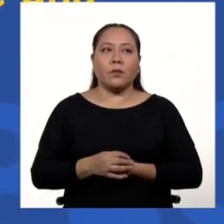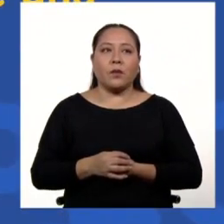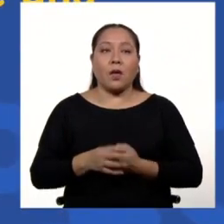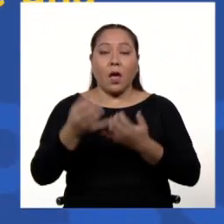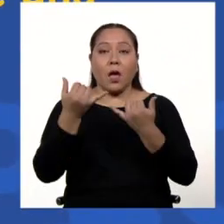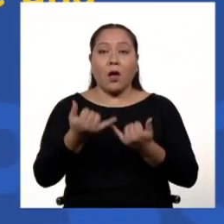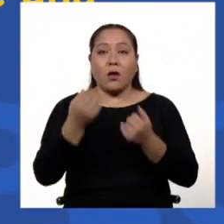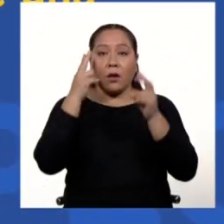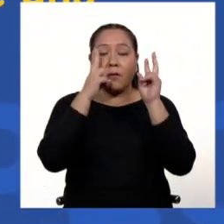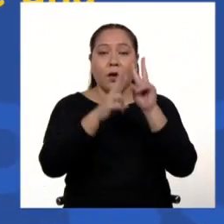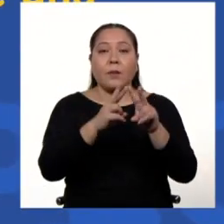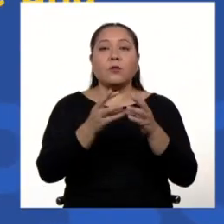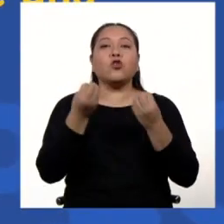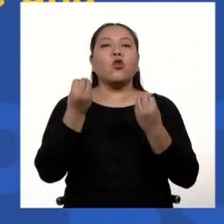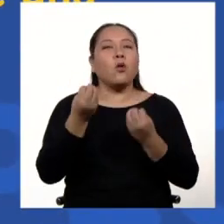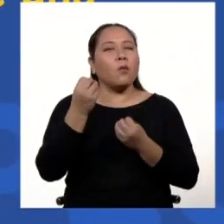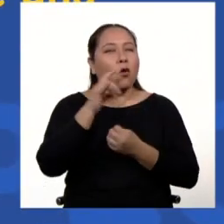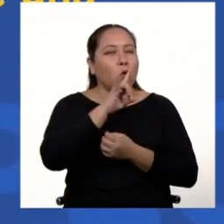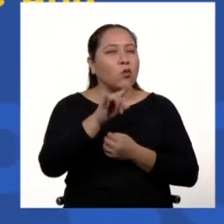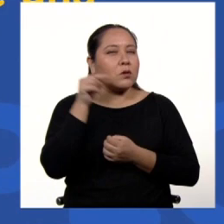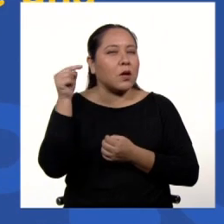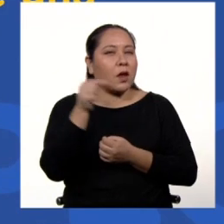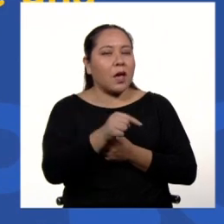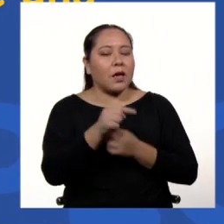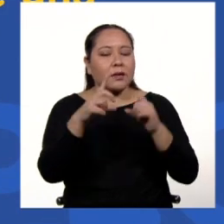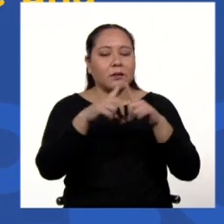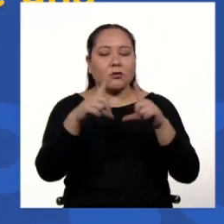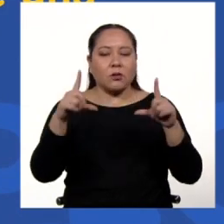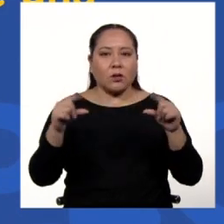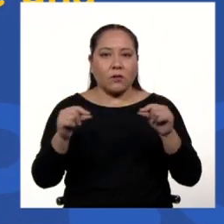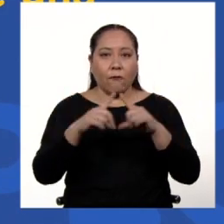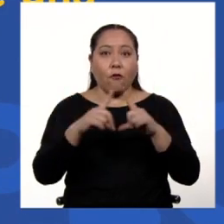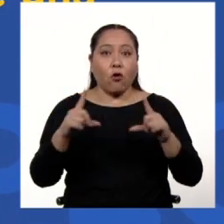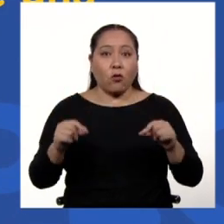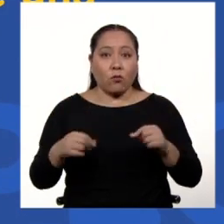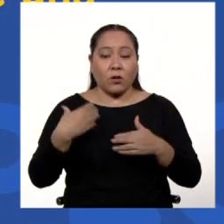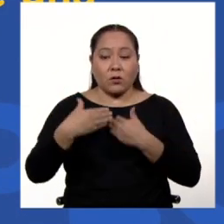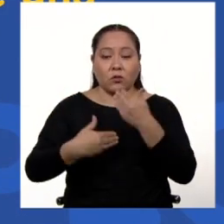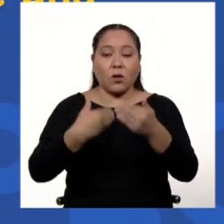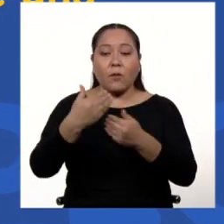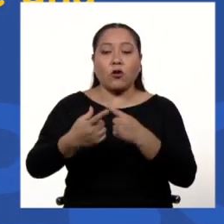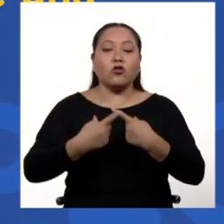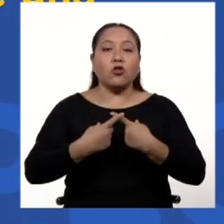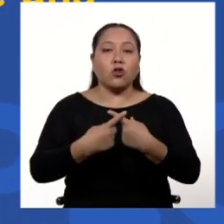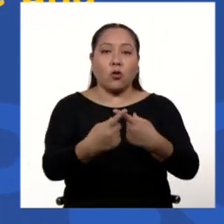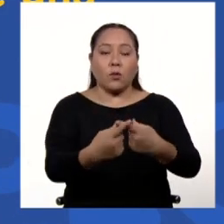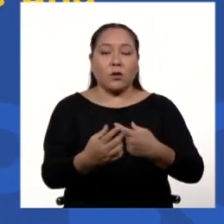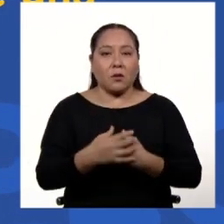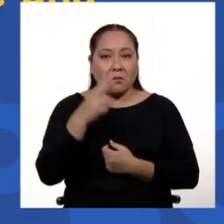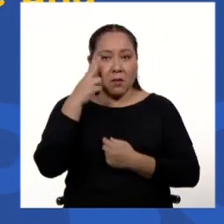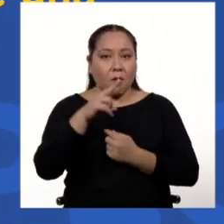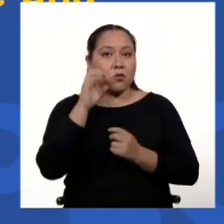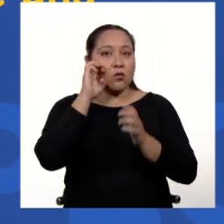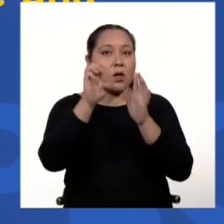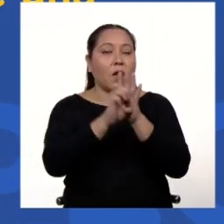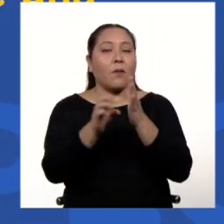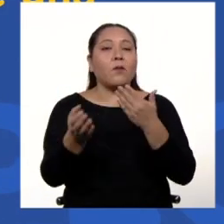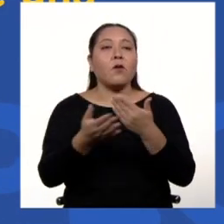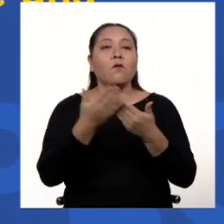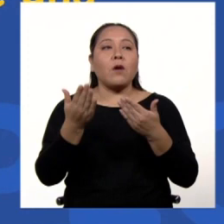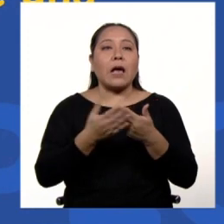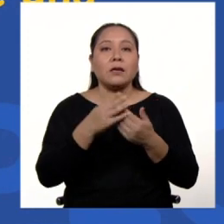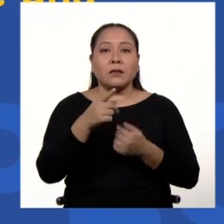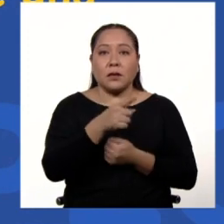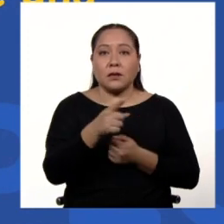Ahora veamos cómo usar lo que hemos aprendido sobre las progresiones geométricas. Veamos un ejemplo sencillo en